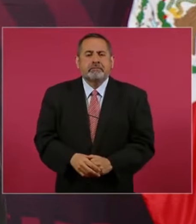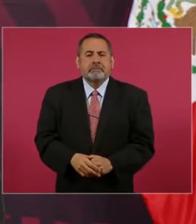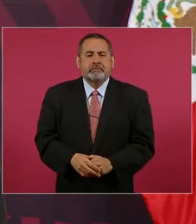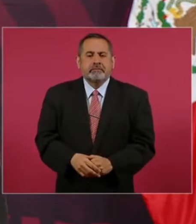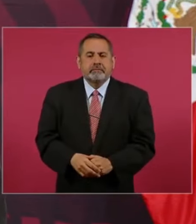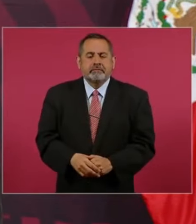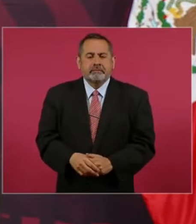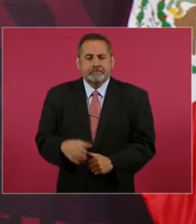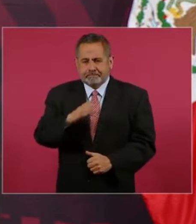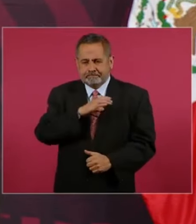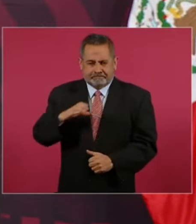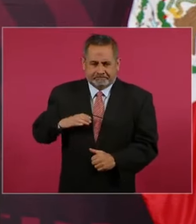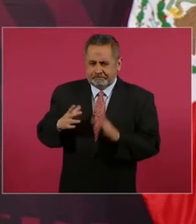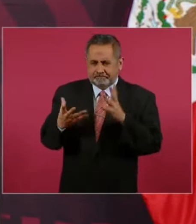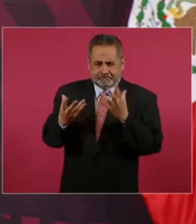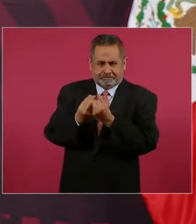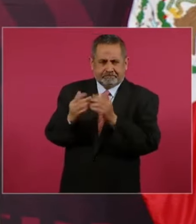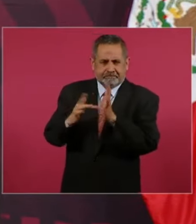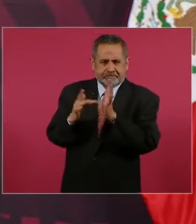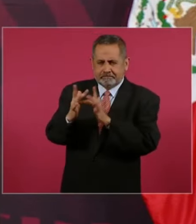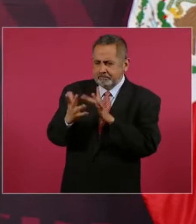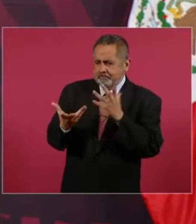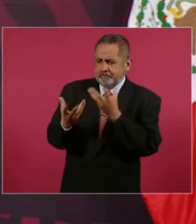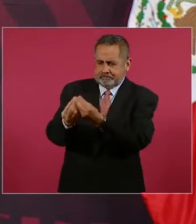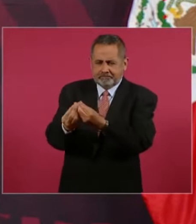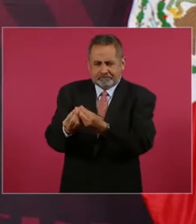¿O del cristianismo?